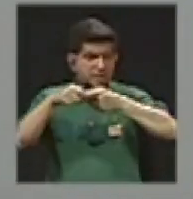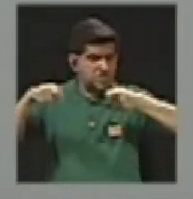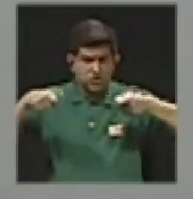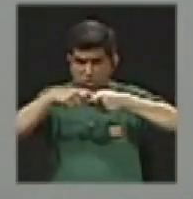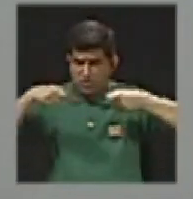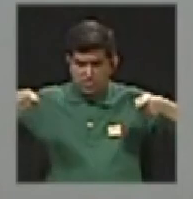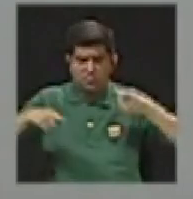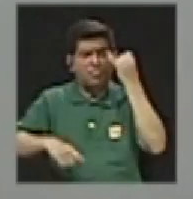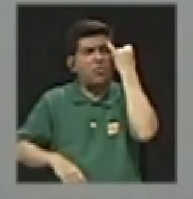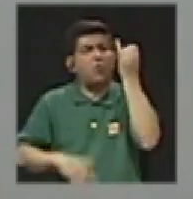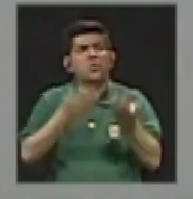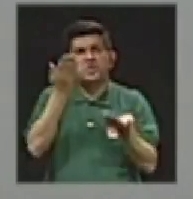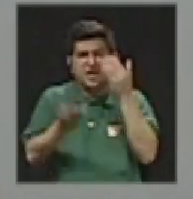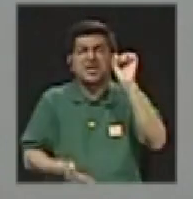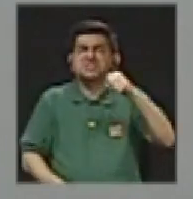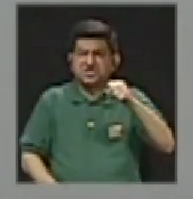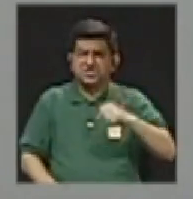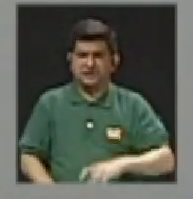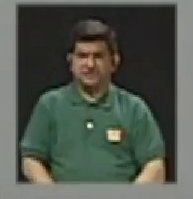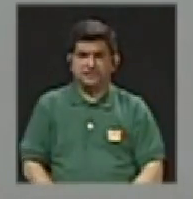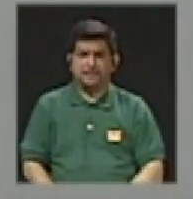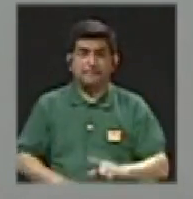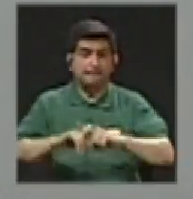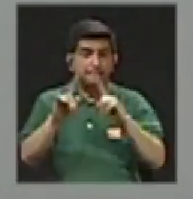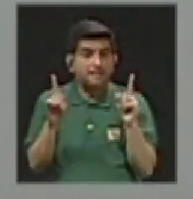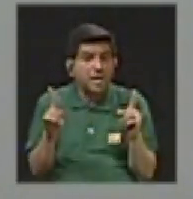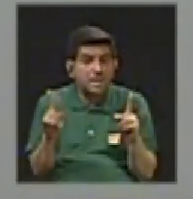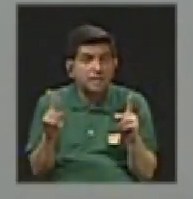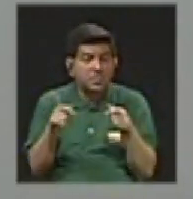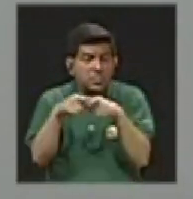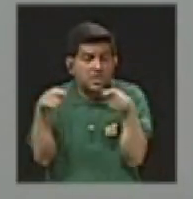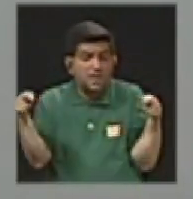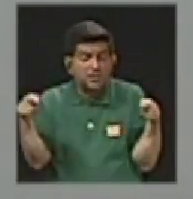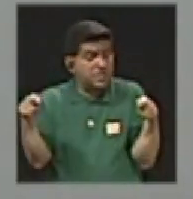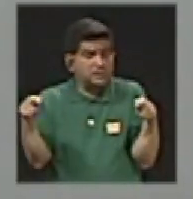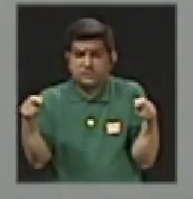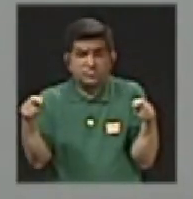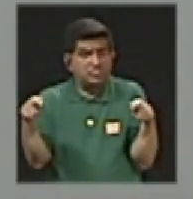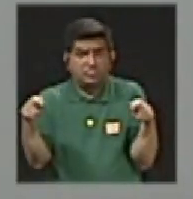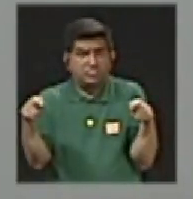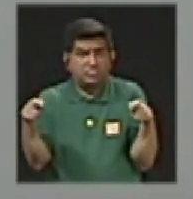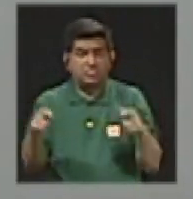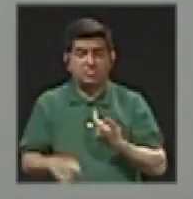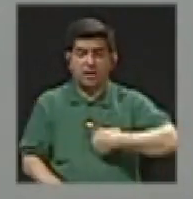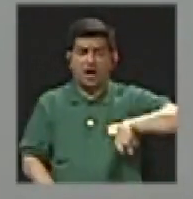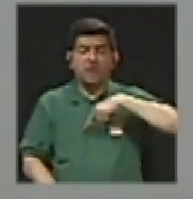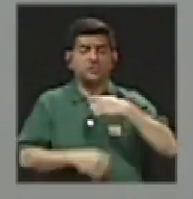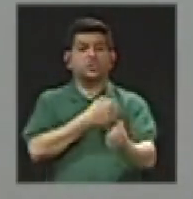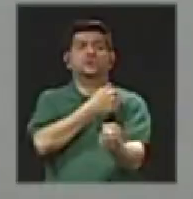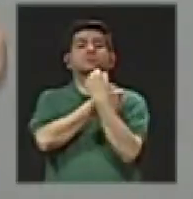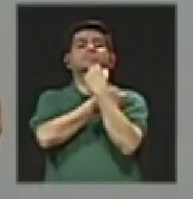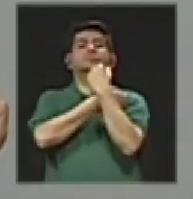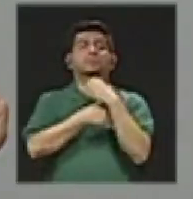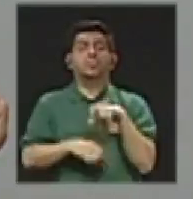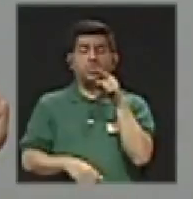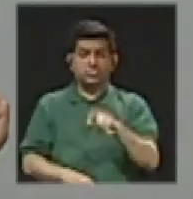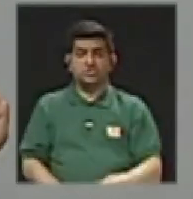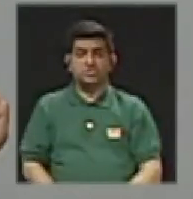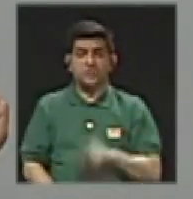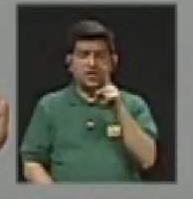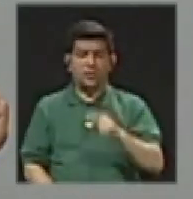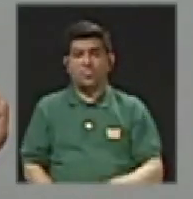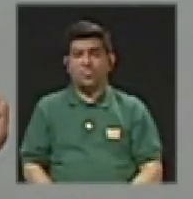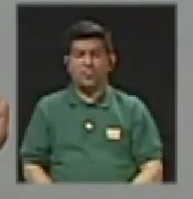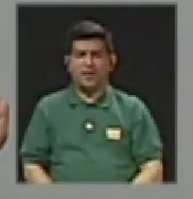medición, el concepto tal vez sí, pero esa medición nos derrota y usted es un